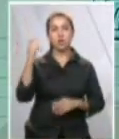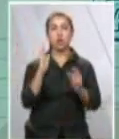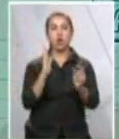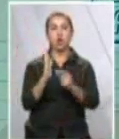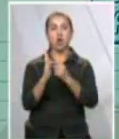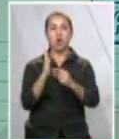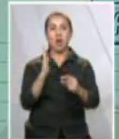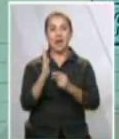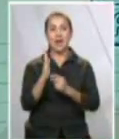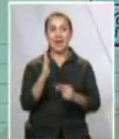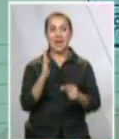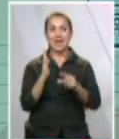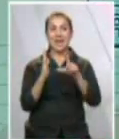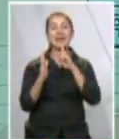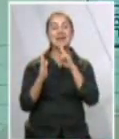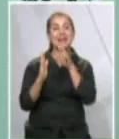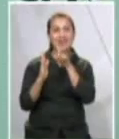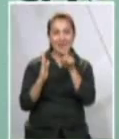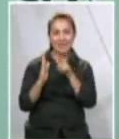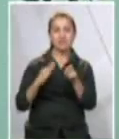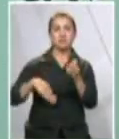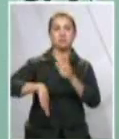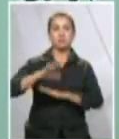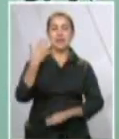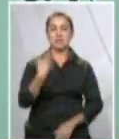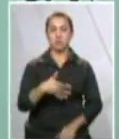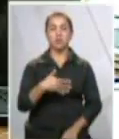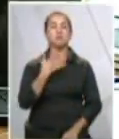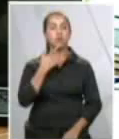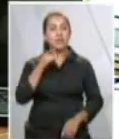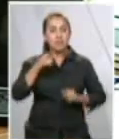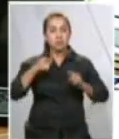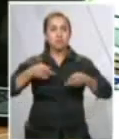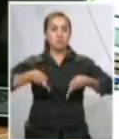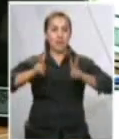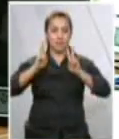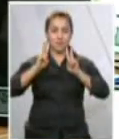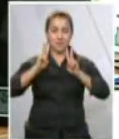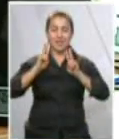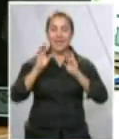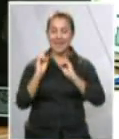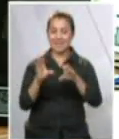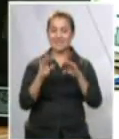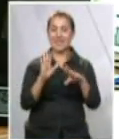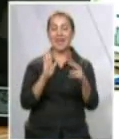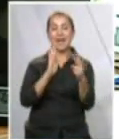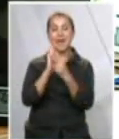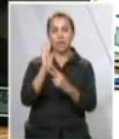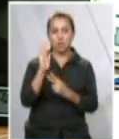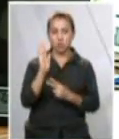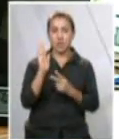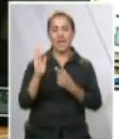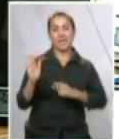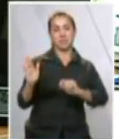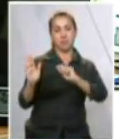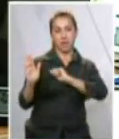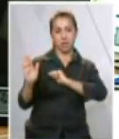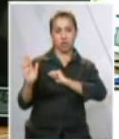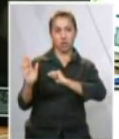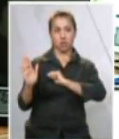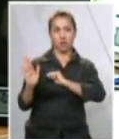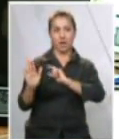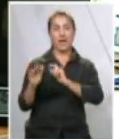que es uno de nuestros softwares más importantes porque permite enseñar lectura en español